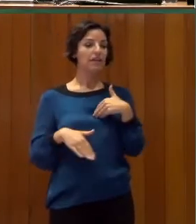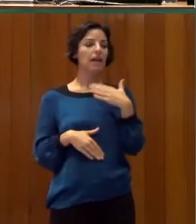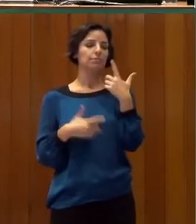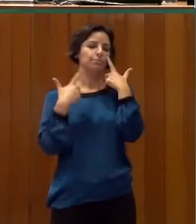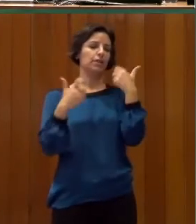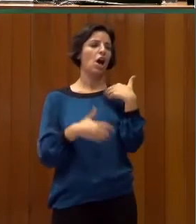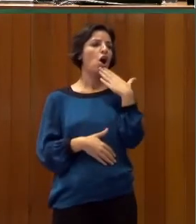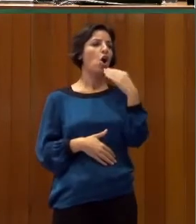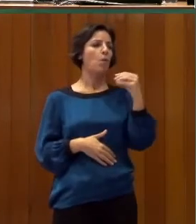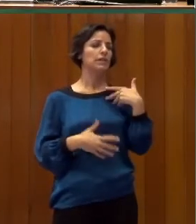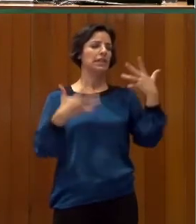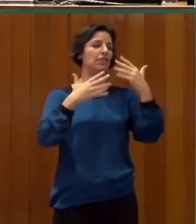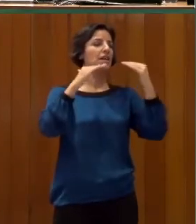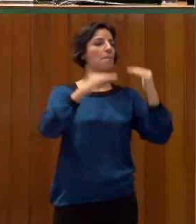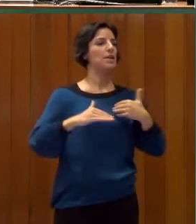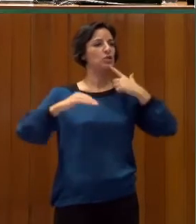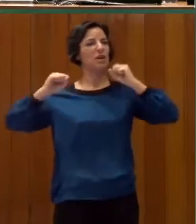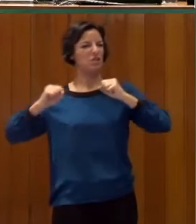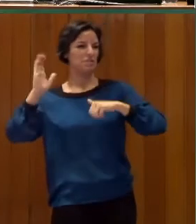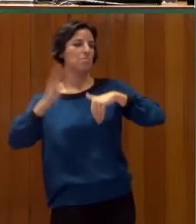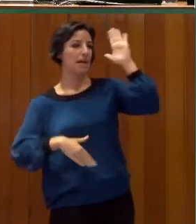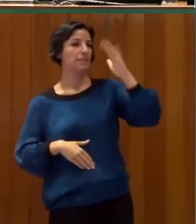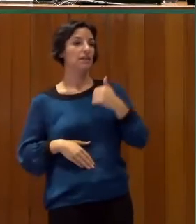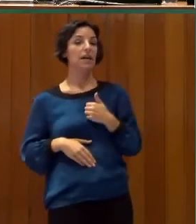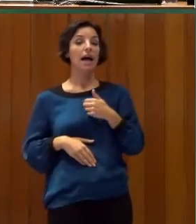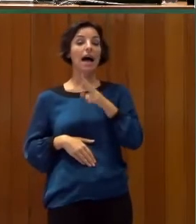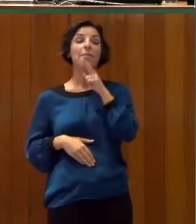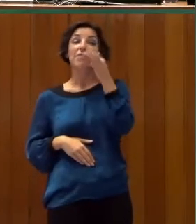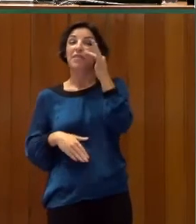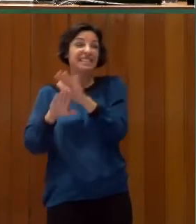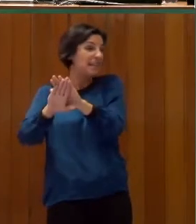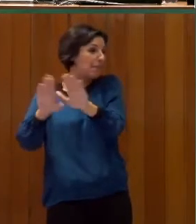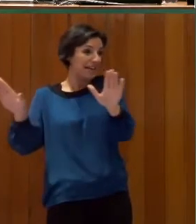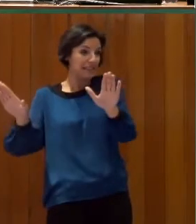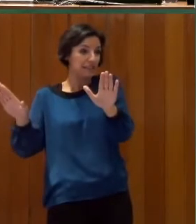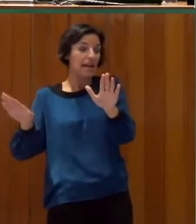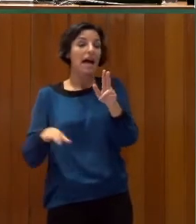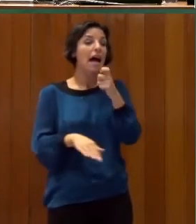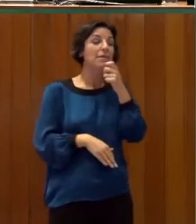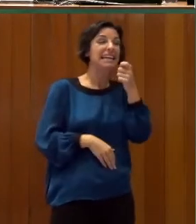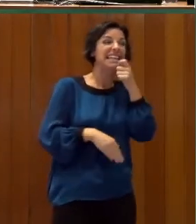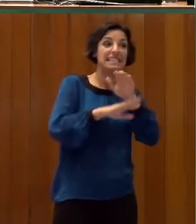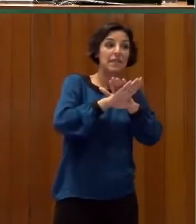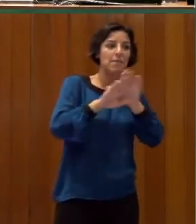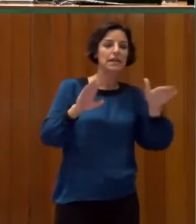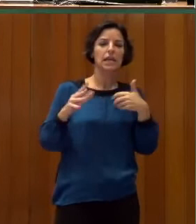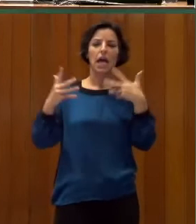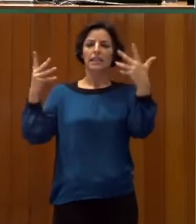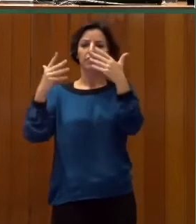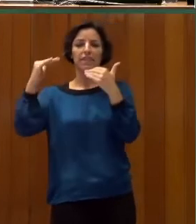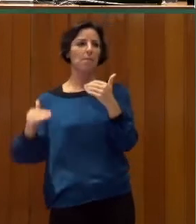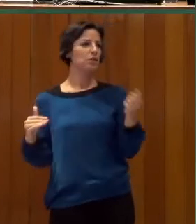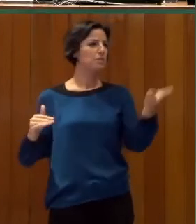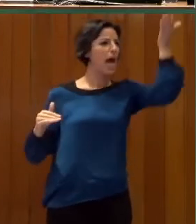mayores, los monolingües francófonos mostraron mayor interferencia que los monolingües anglófonos y bilingües cuando